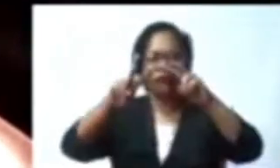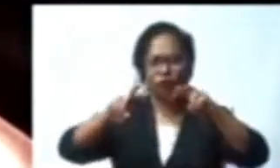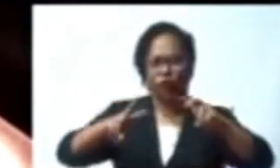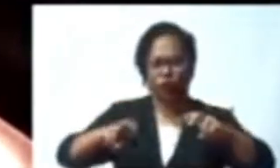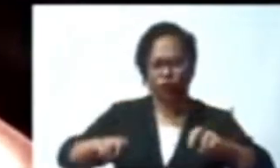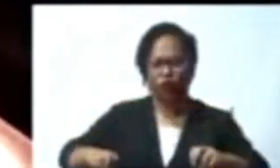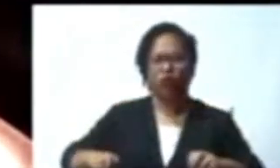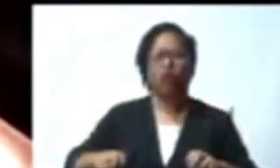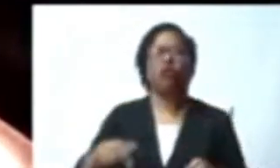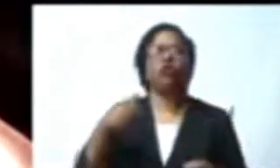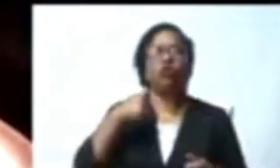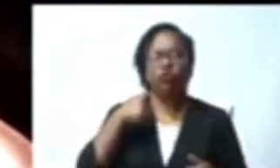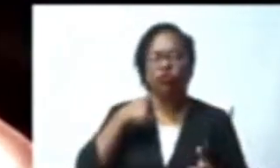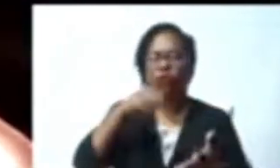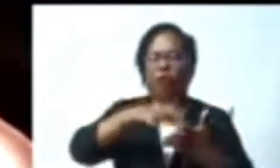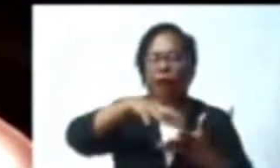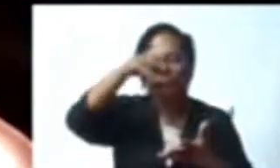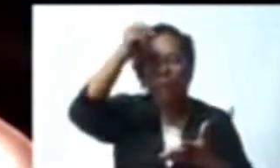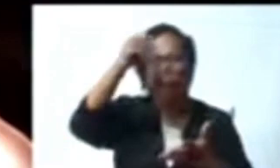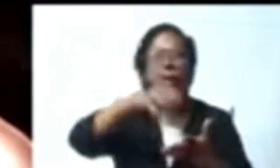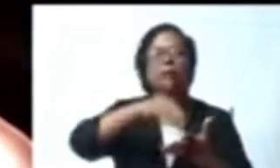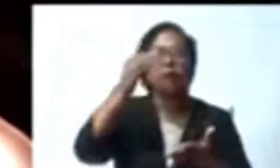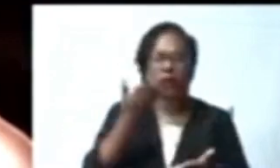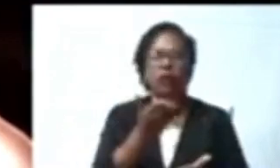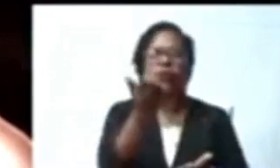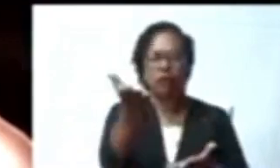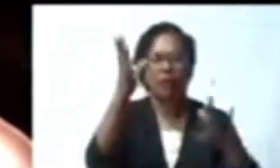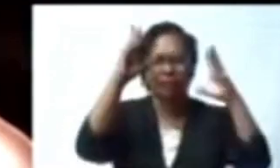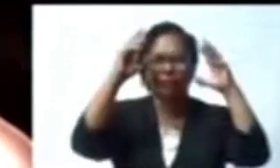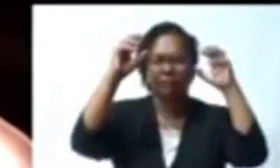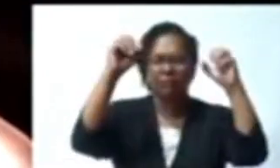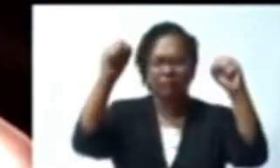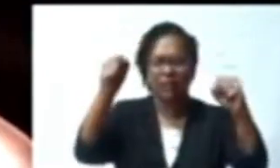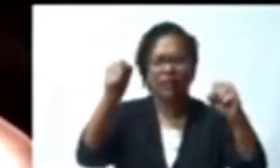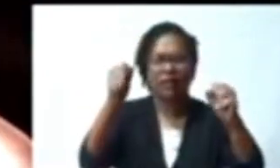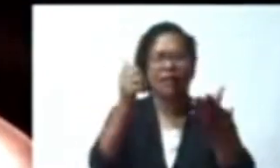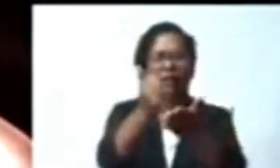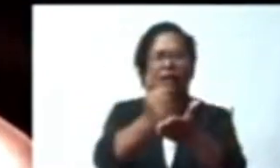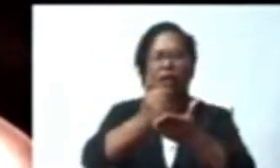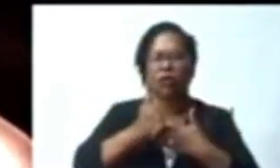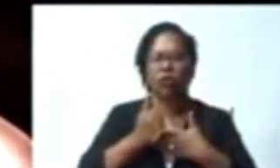aprendizaje que me llevo de la mano suya, presidente, y de los colegas voceros que también me acompañaron en